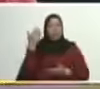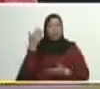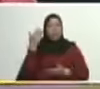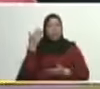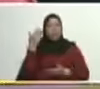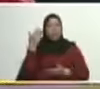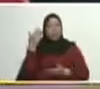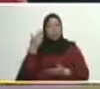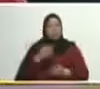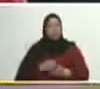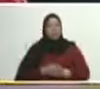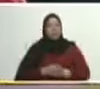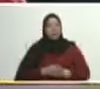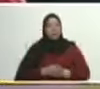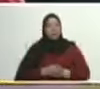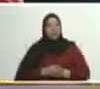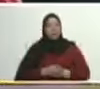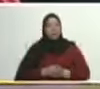bueno,